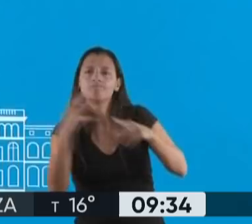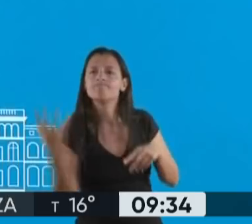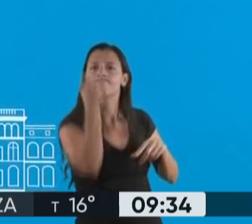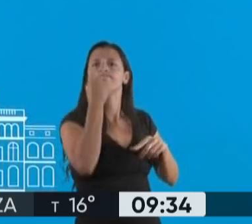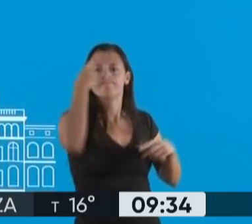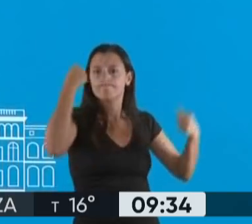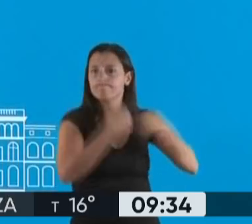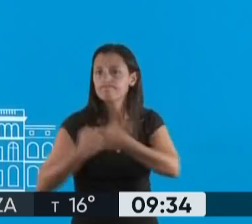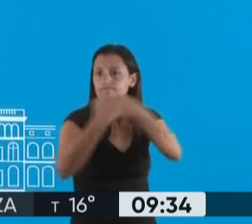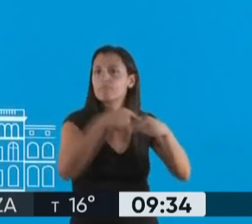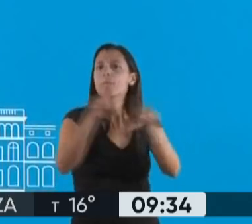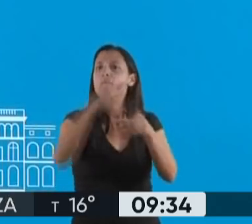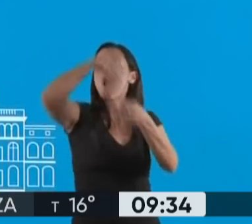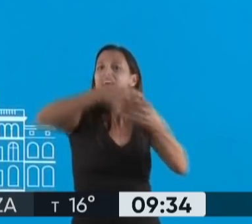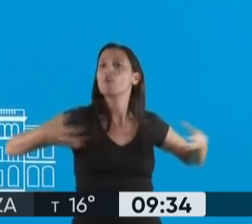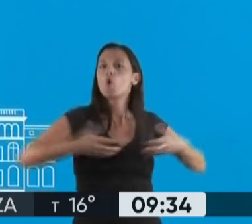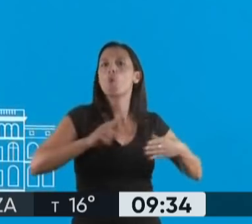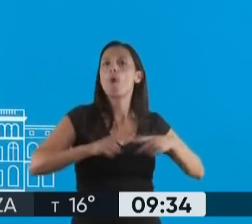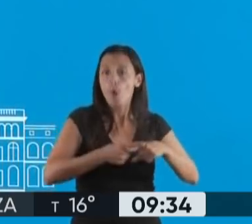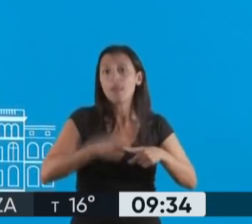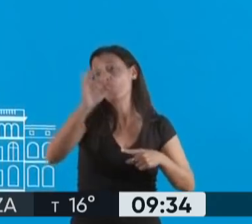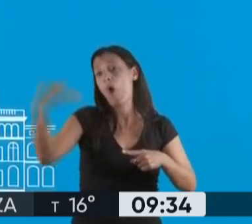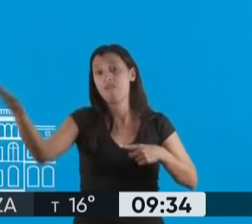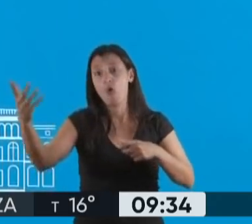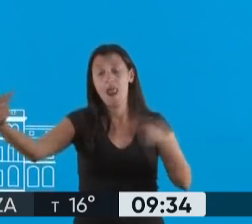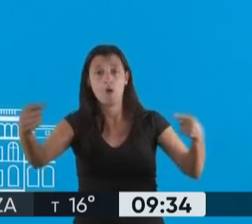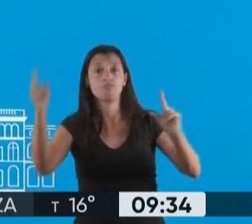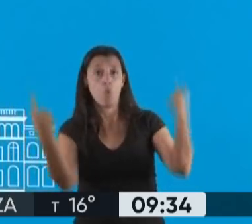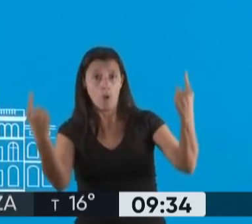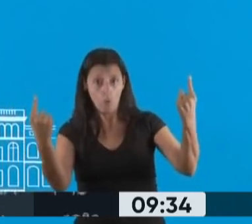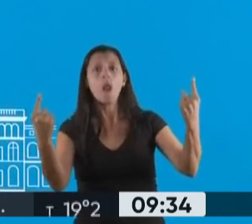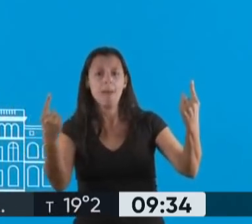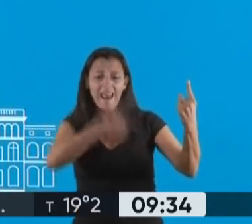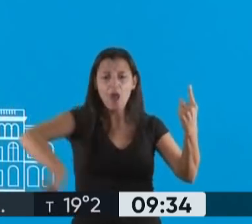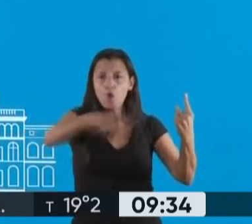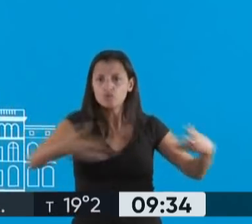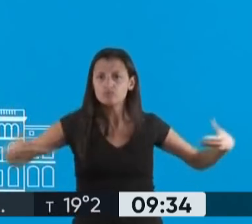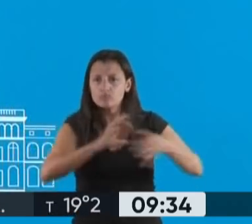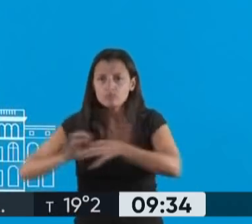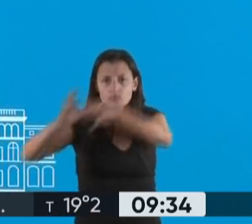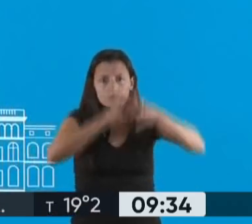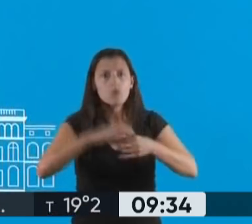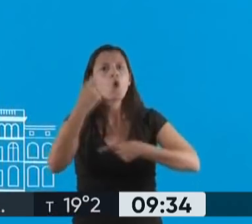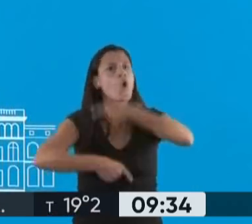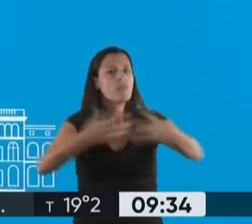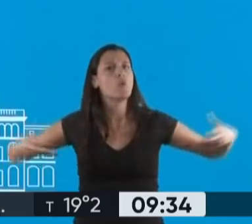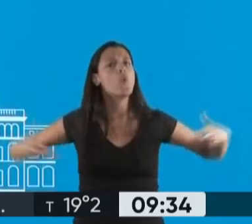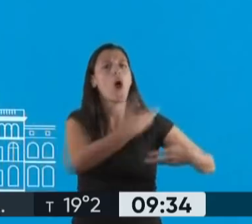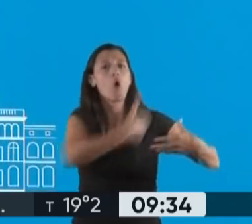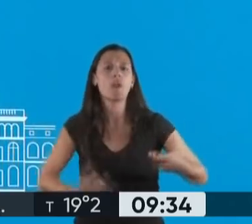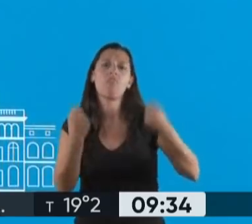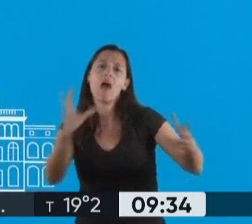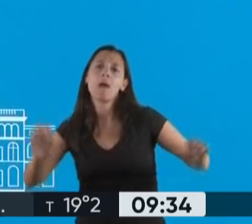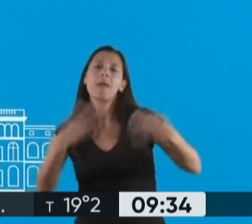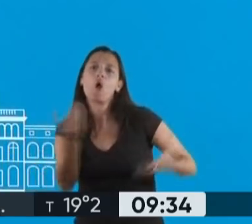hacia adentro de la fuerza política como hacia afuera de la fuerza política para gobernar en conjunto para la mejor vida para todos los argentinos y